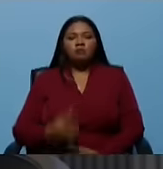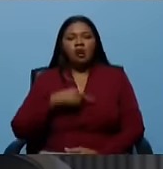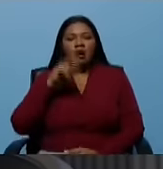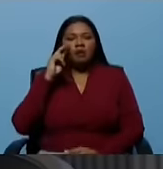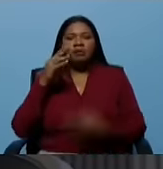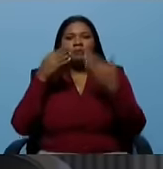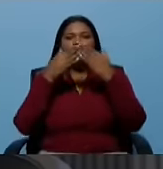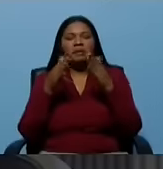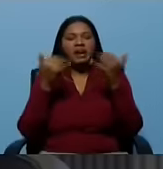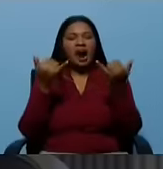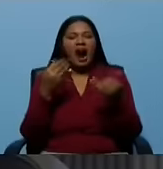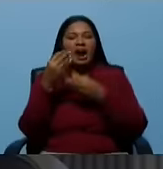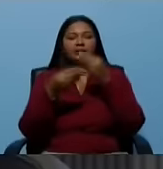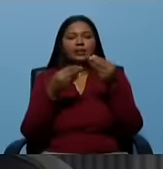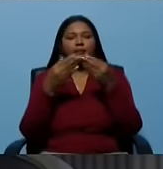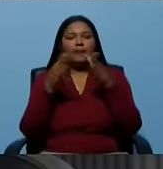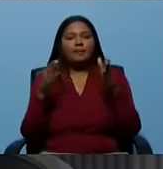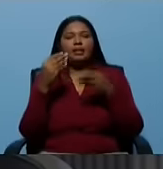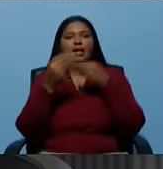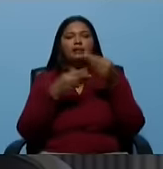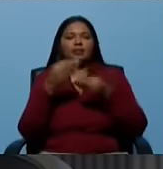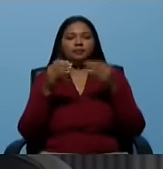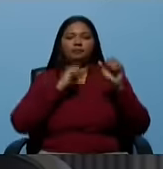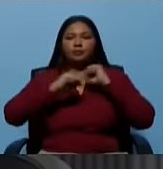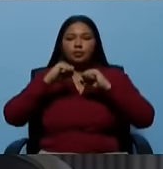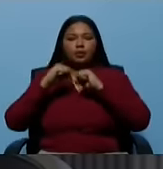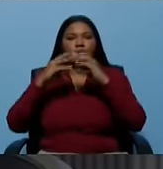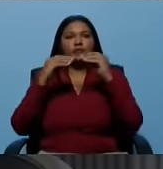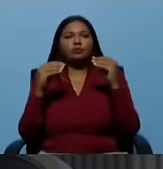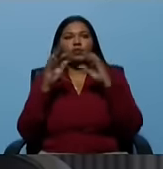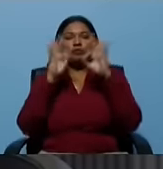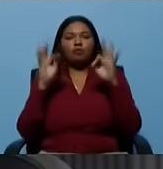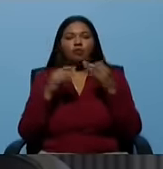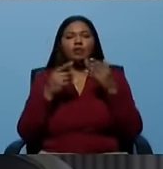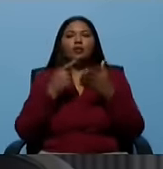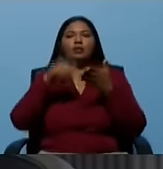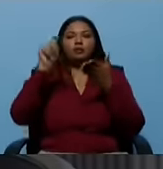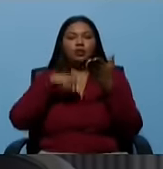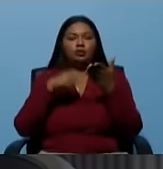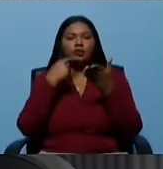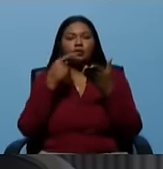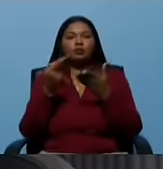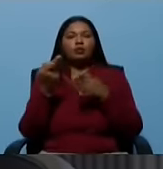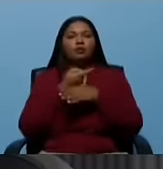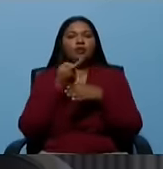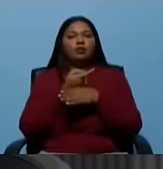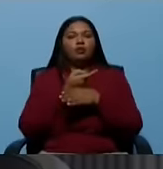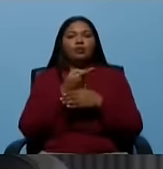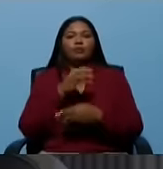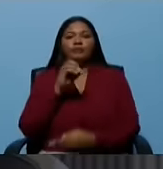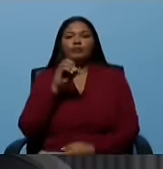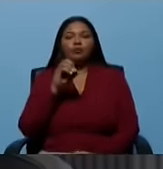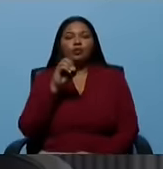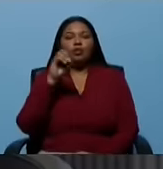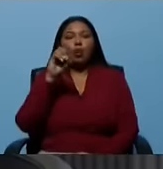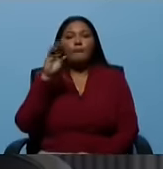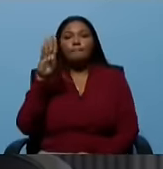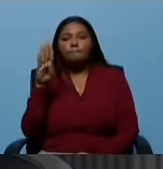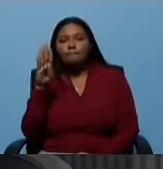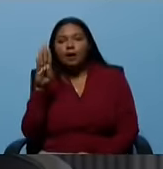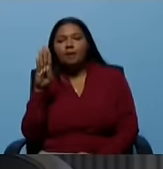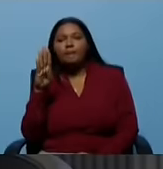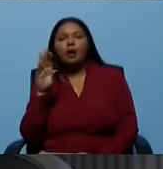que le permite pero todo su gran desplegar de de los contrato fue durante el gobierno de Obama y después durante el gobierno